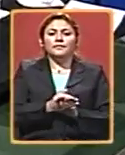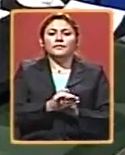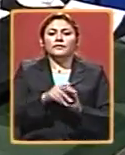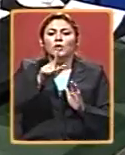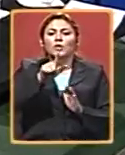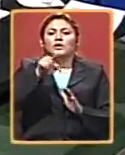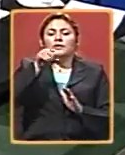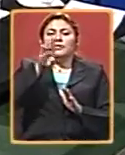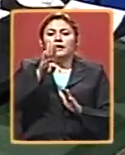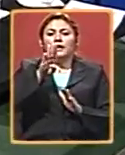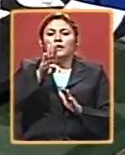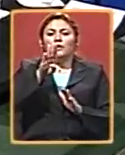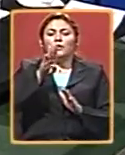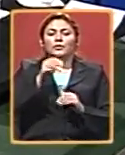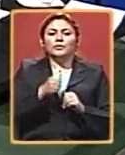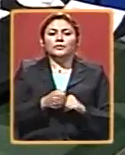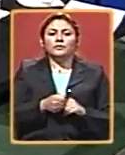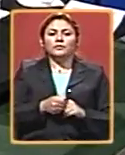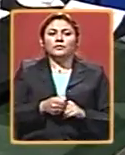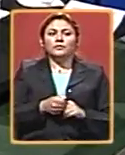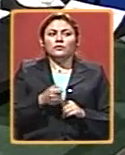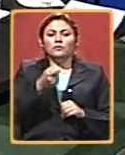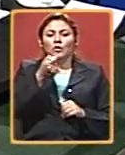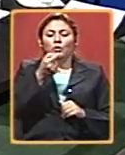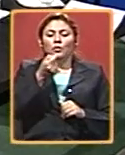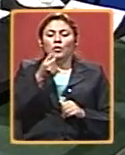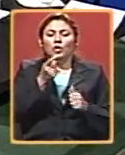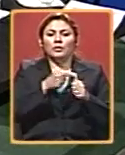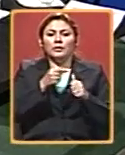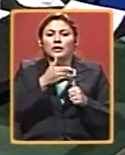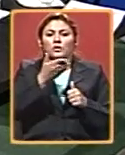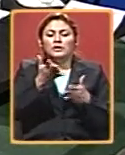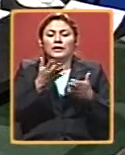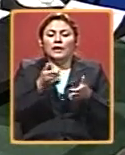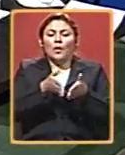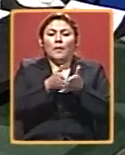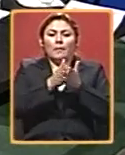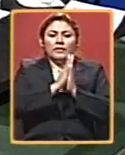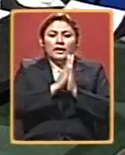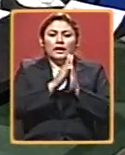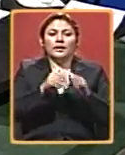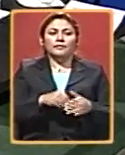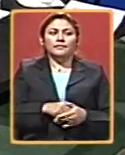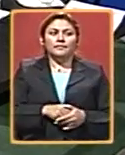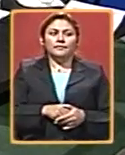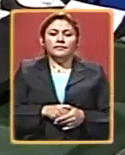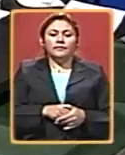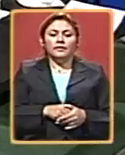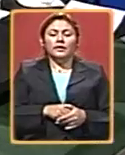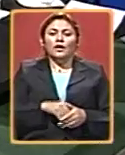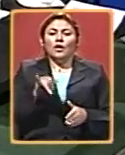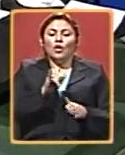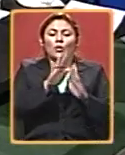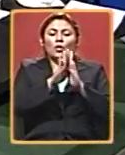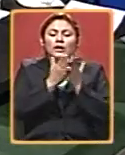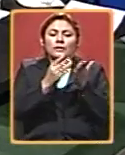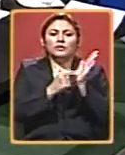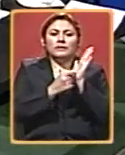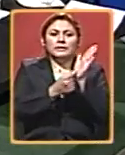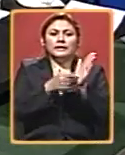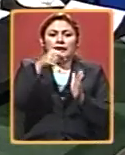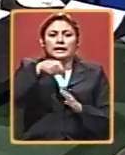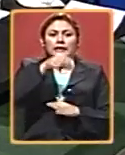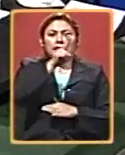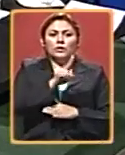Bernardo, un poco una primera cosa que quiero pedirle es que como este libro va a ser presentado aquí